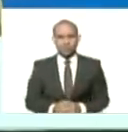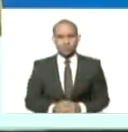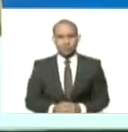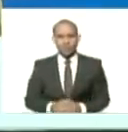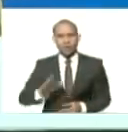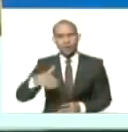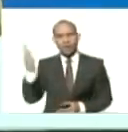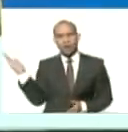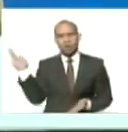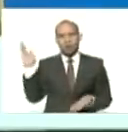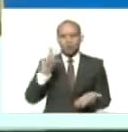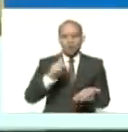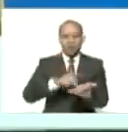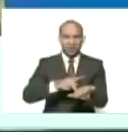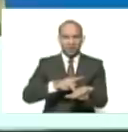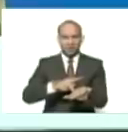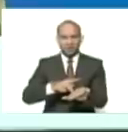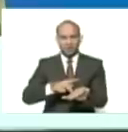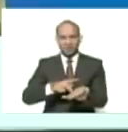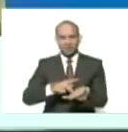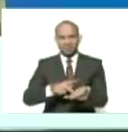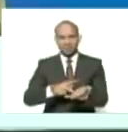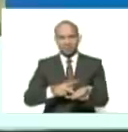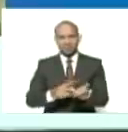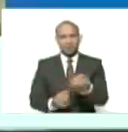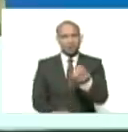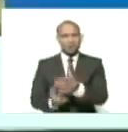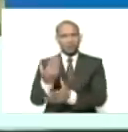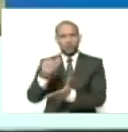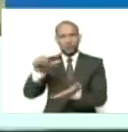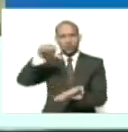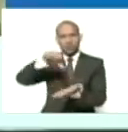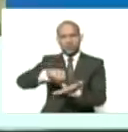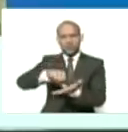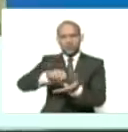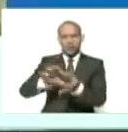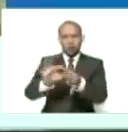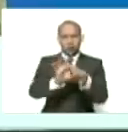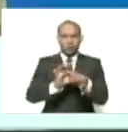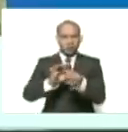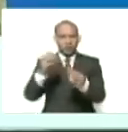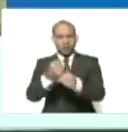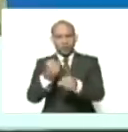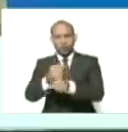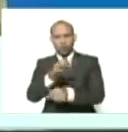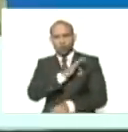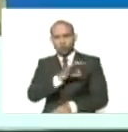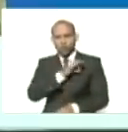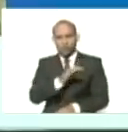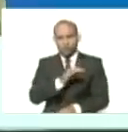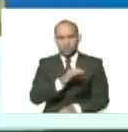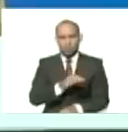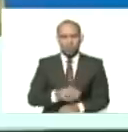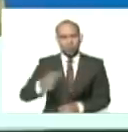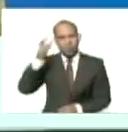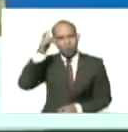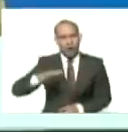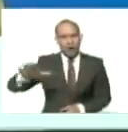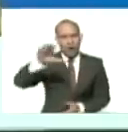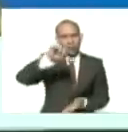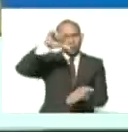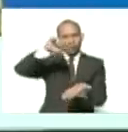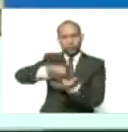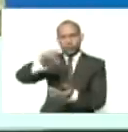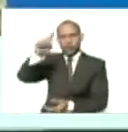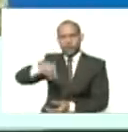Después vino la etapa de fundación de la Central Unitaria de Trabajadores Socialistas del Campo y la Ciudad, aquí está su